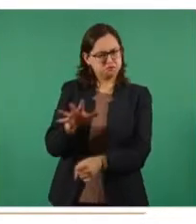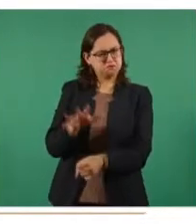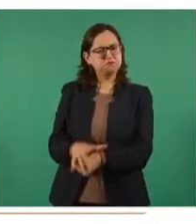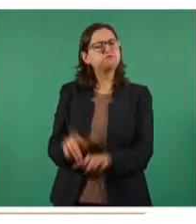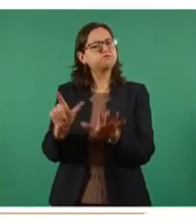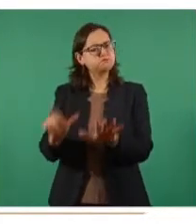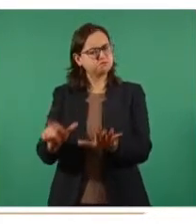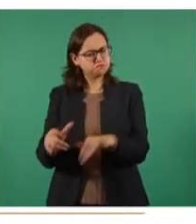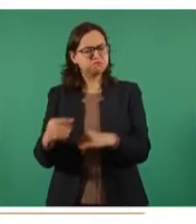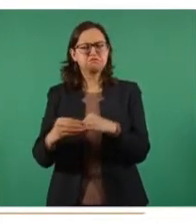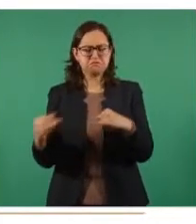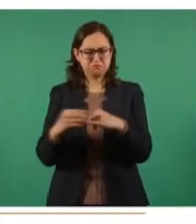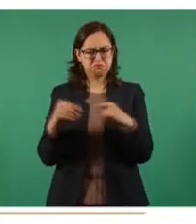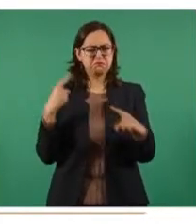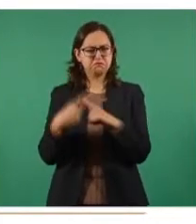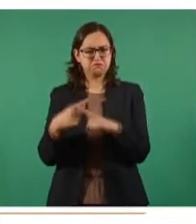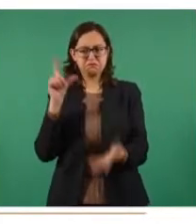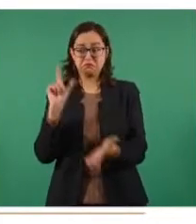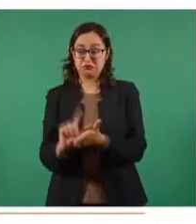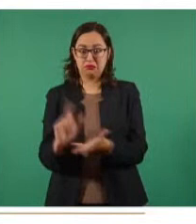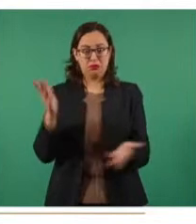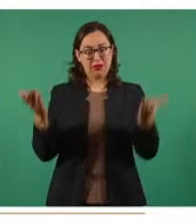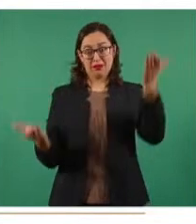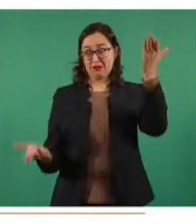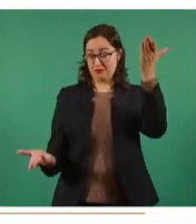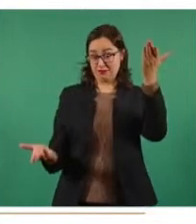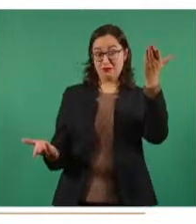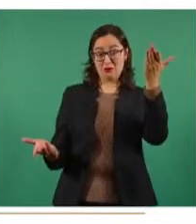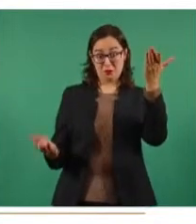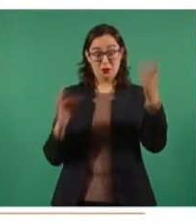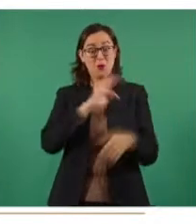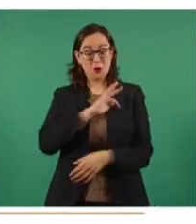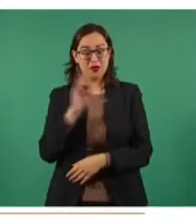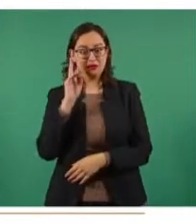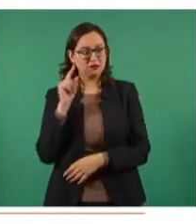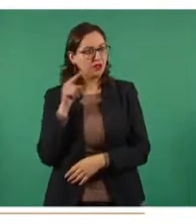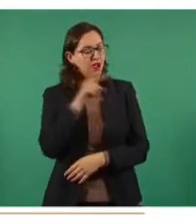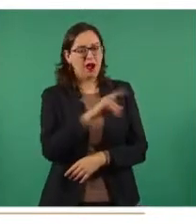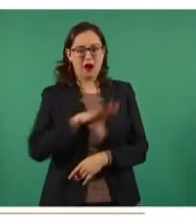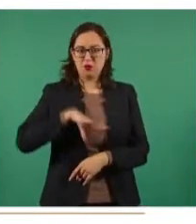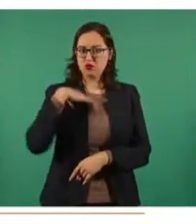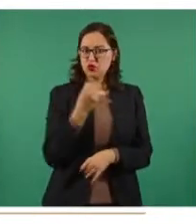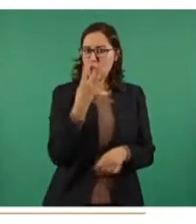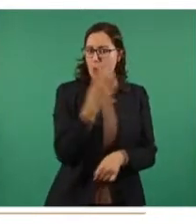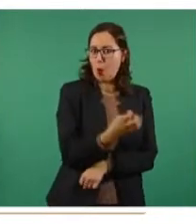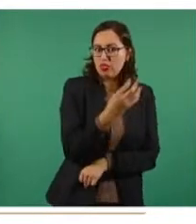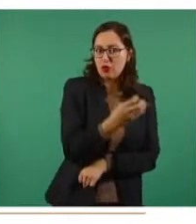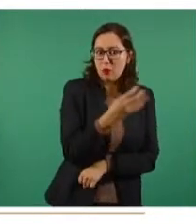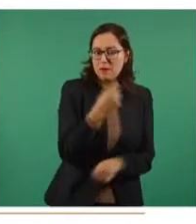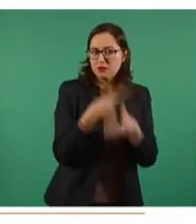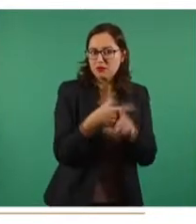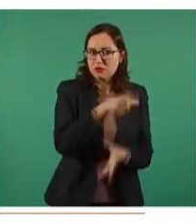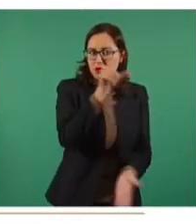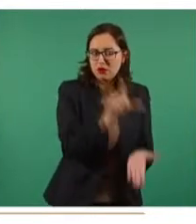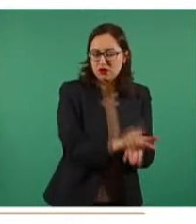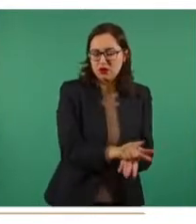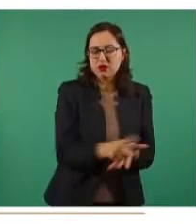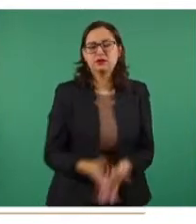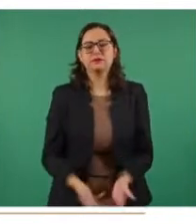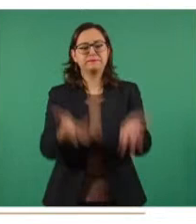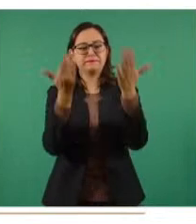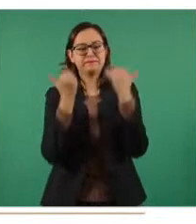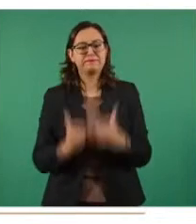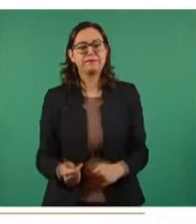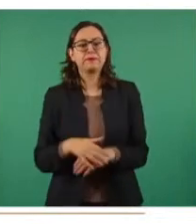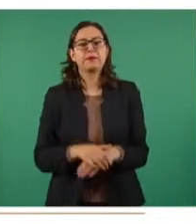centavos drástica la diferencia con los 4 pesos que 500 es el más caro en